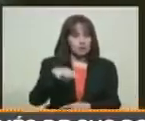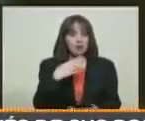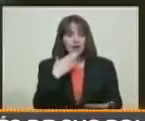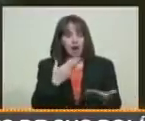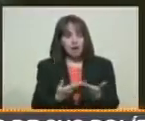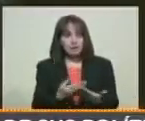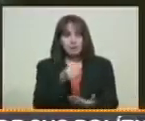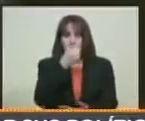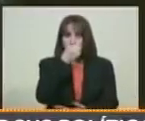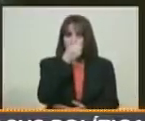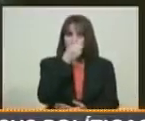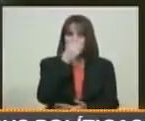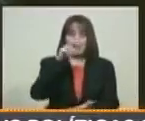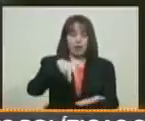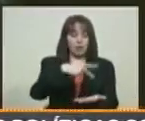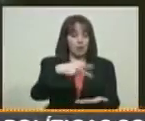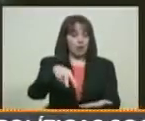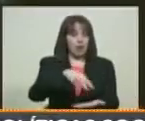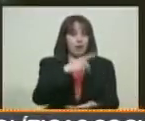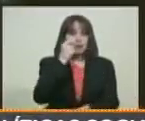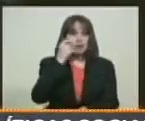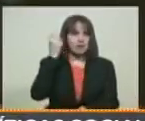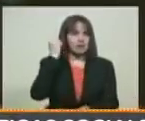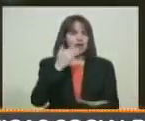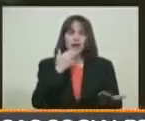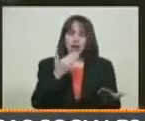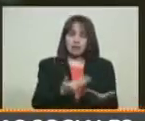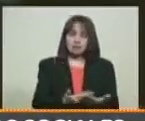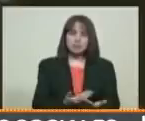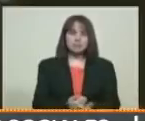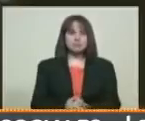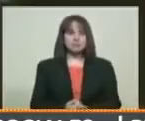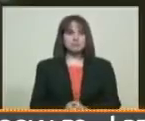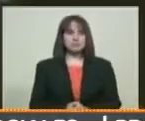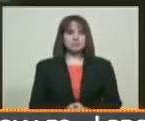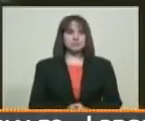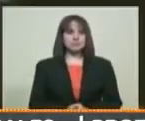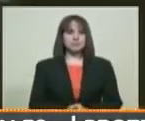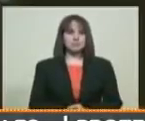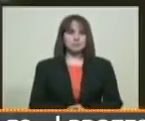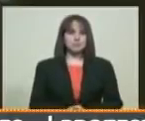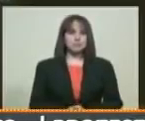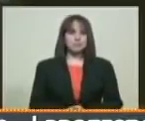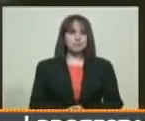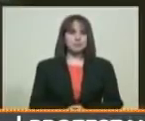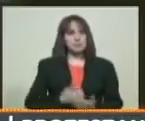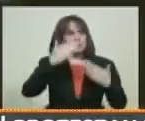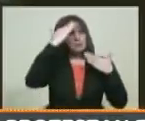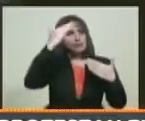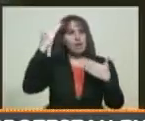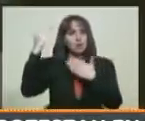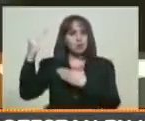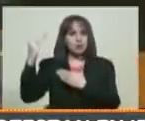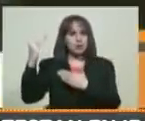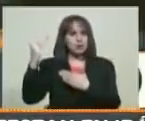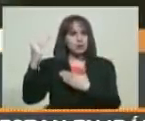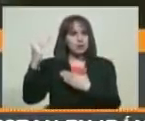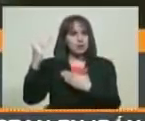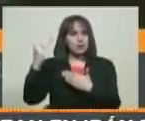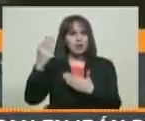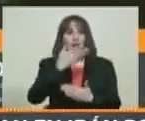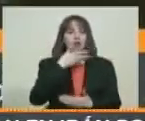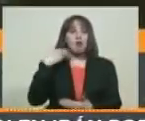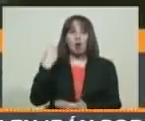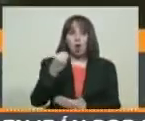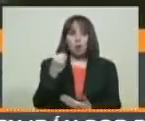Gracias a las bailarinas, a los bailarines. y saludé a este